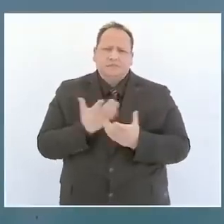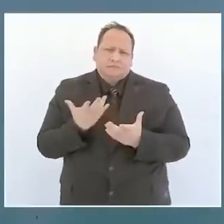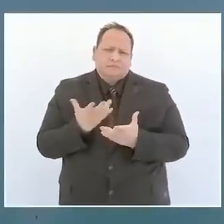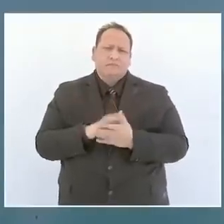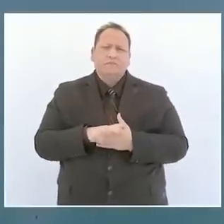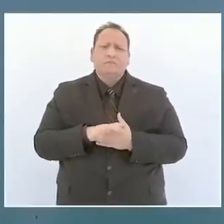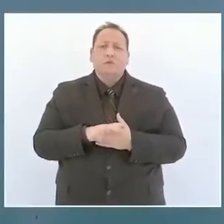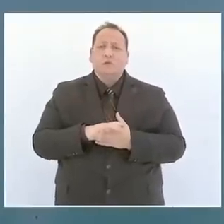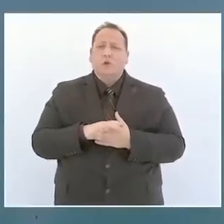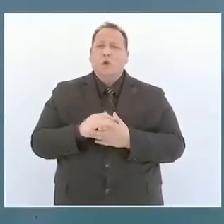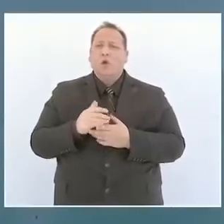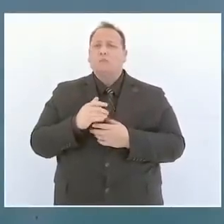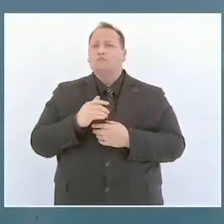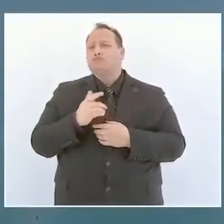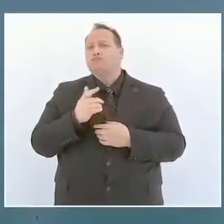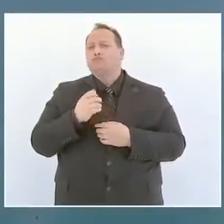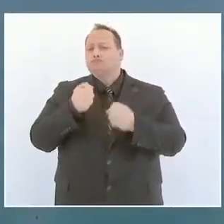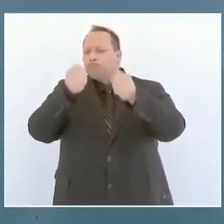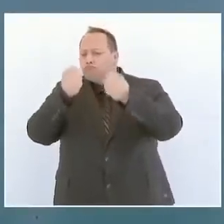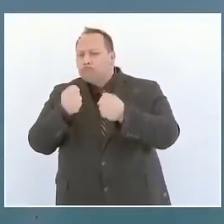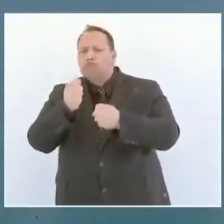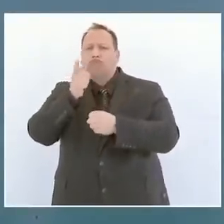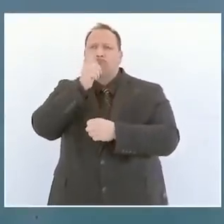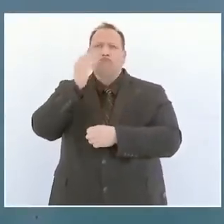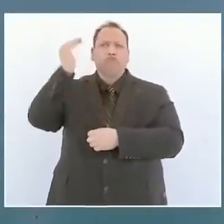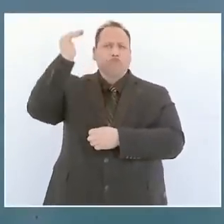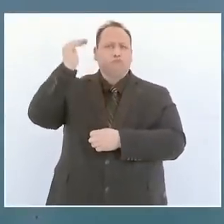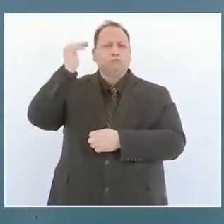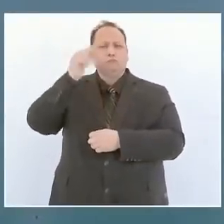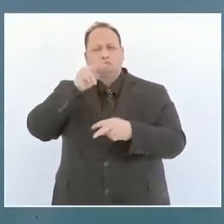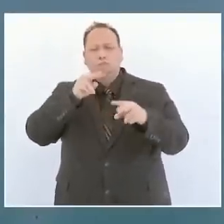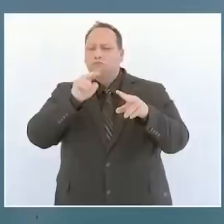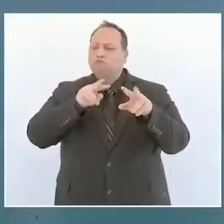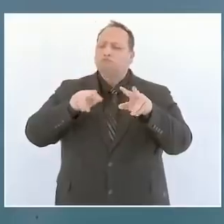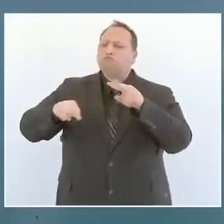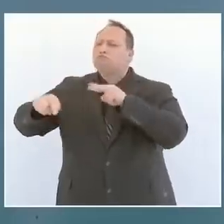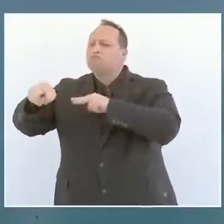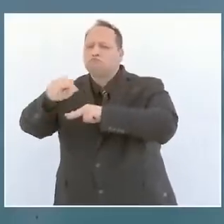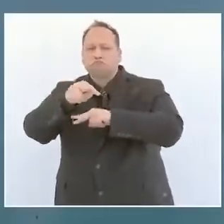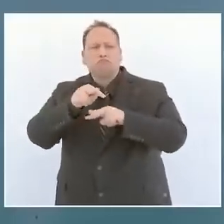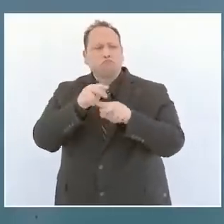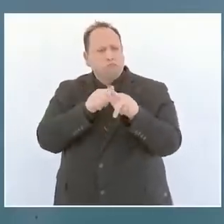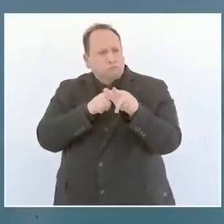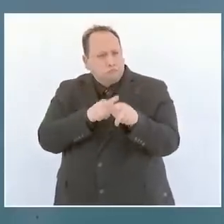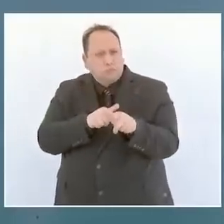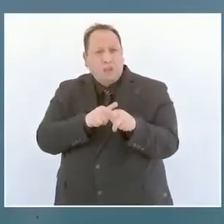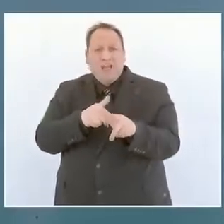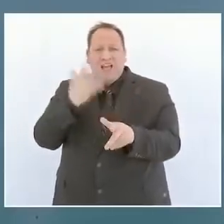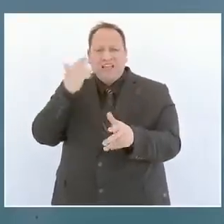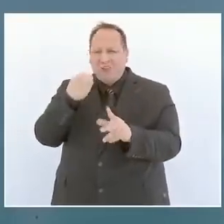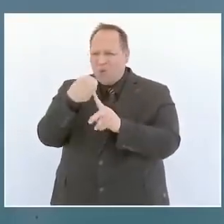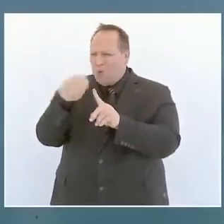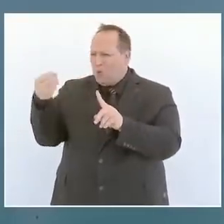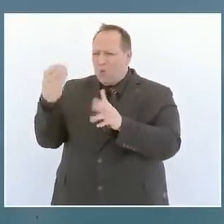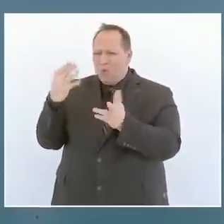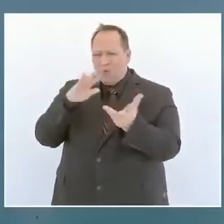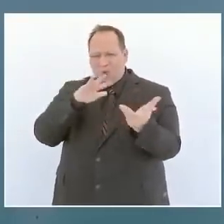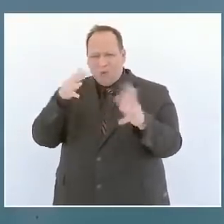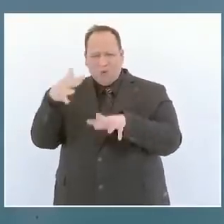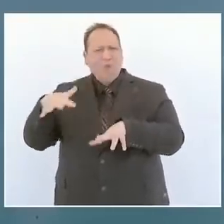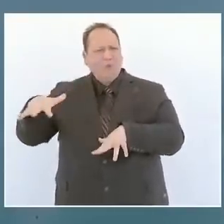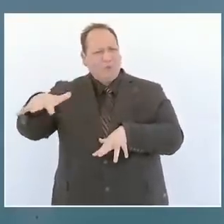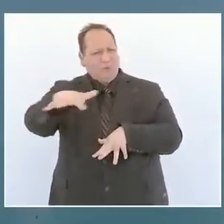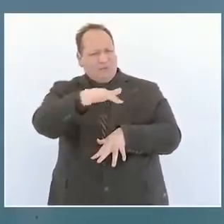de la autoridad. Y también en eso no había orden. Lo